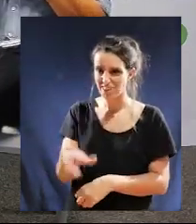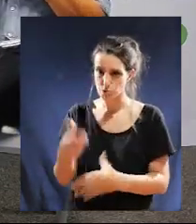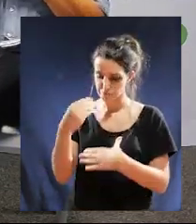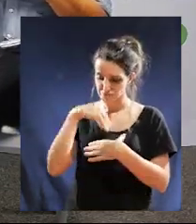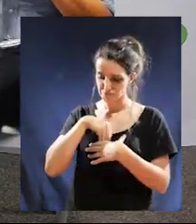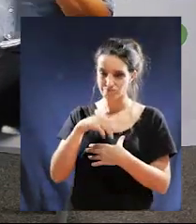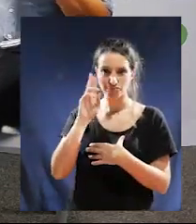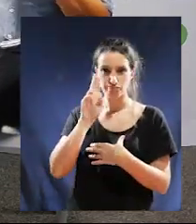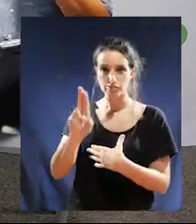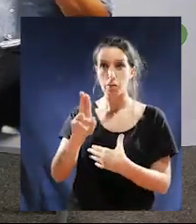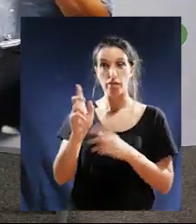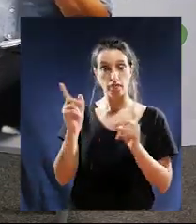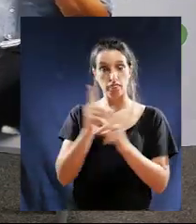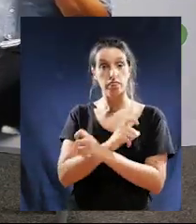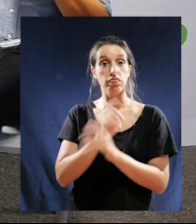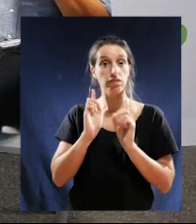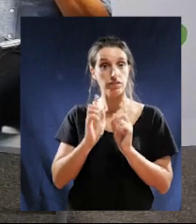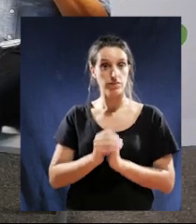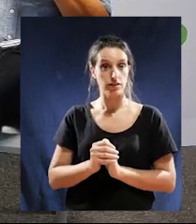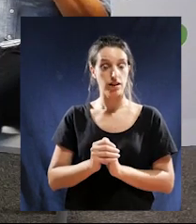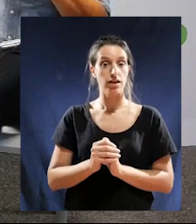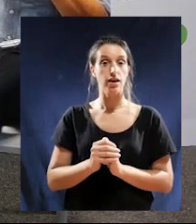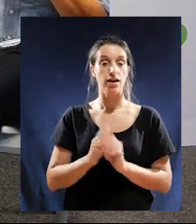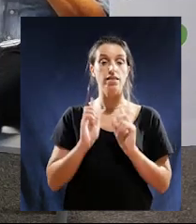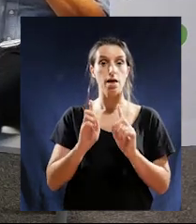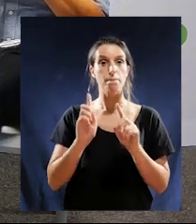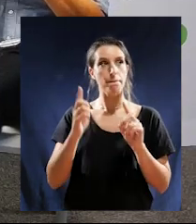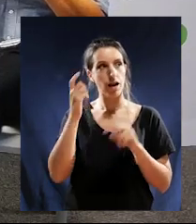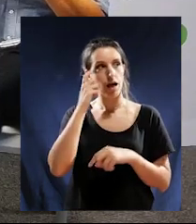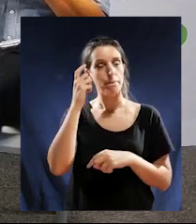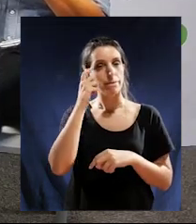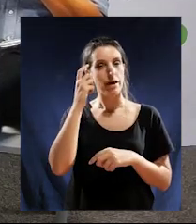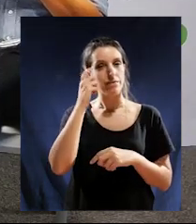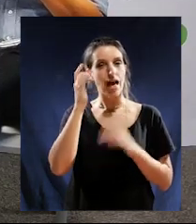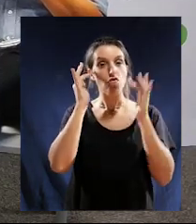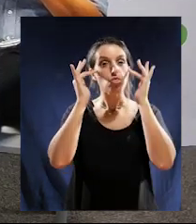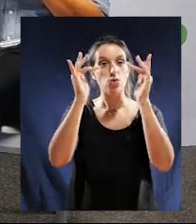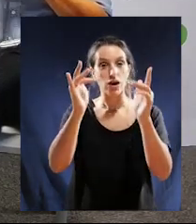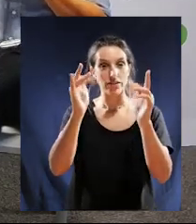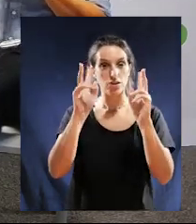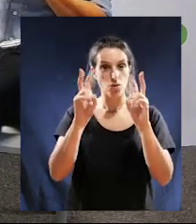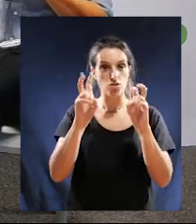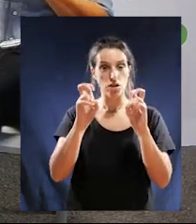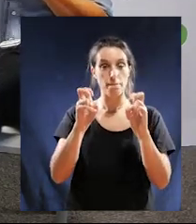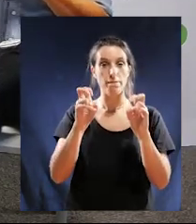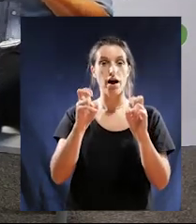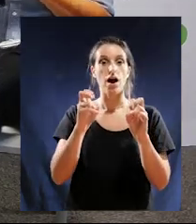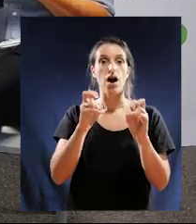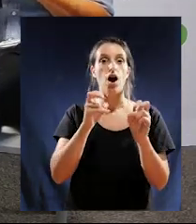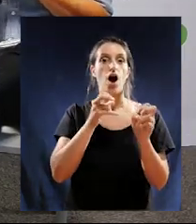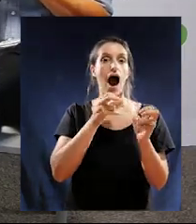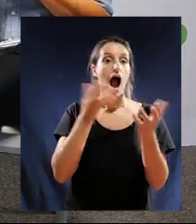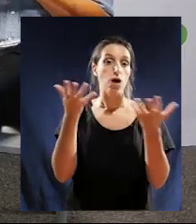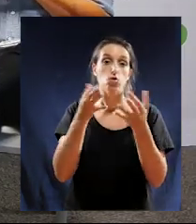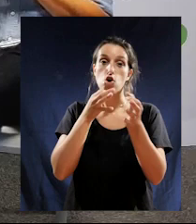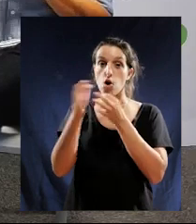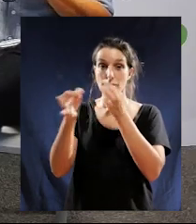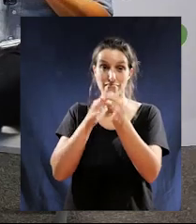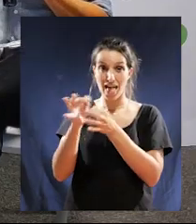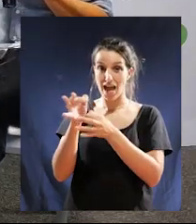sí un aspecto tan central para pensar lo educativo compartido algunos